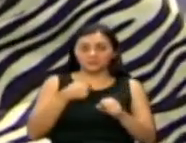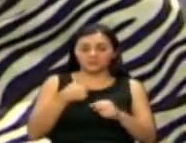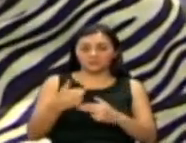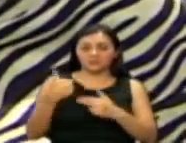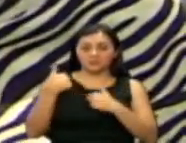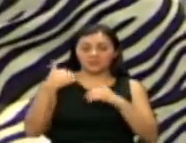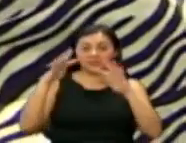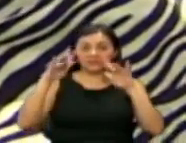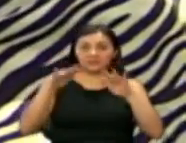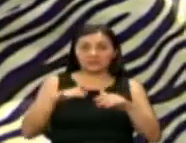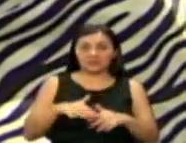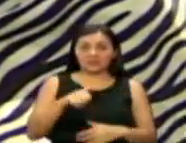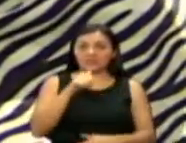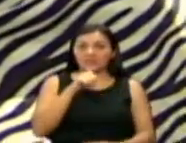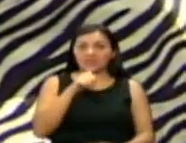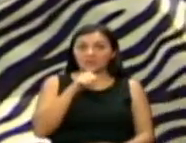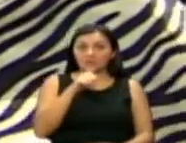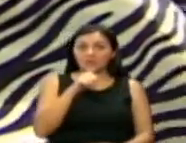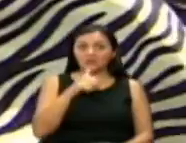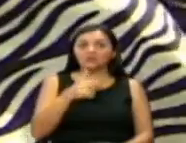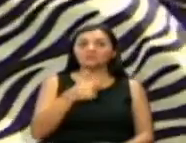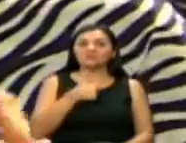nos encontramos